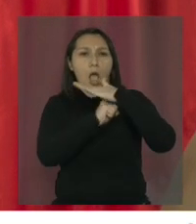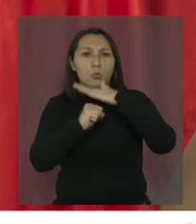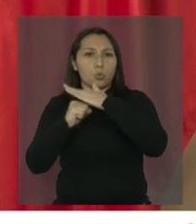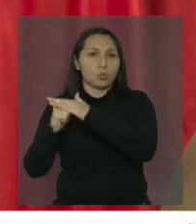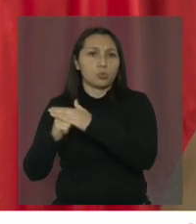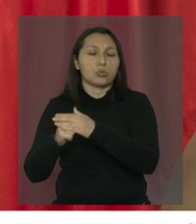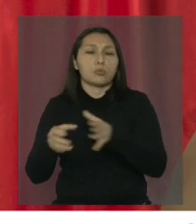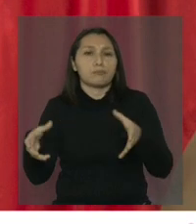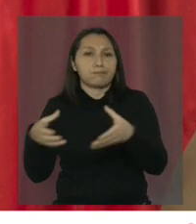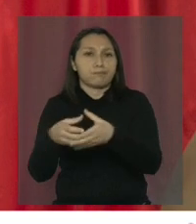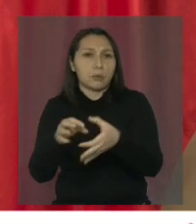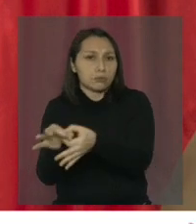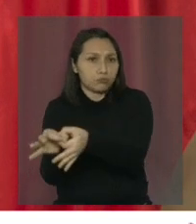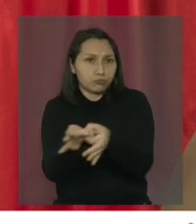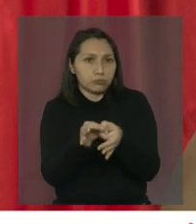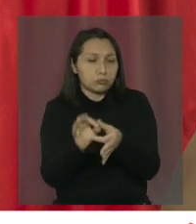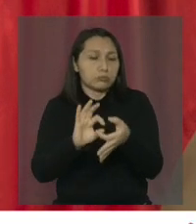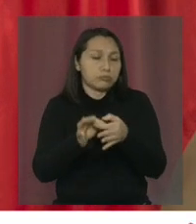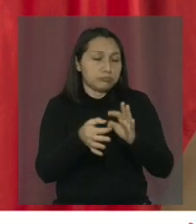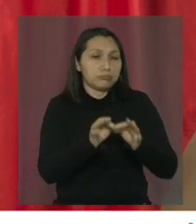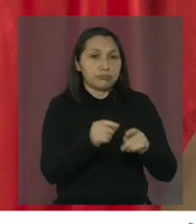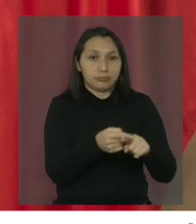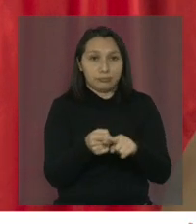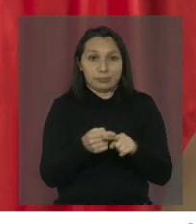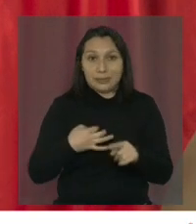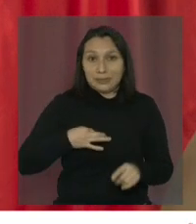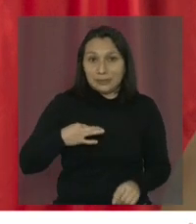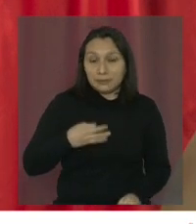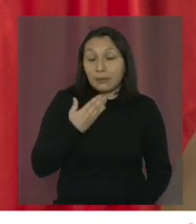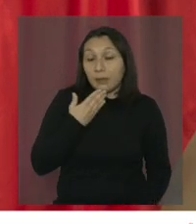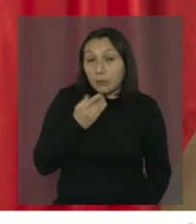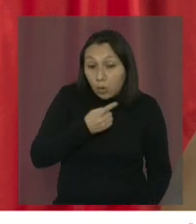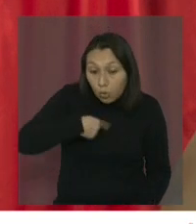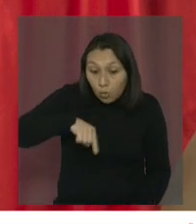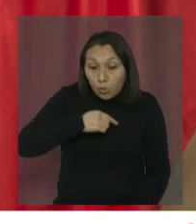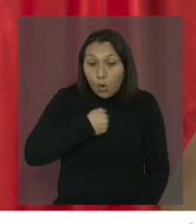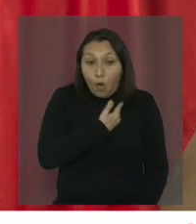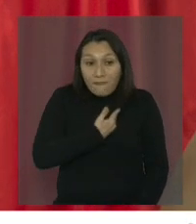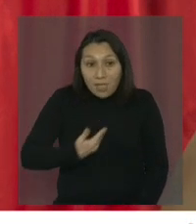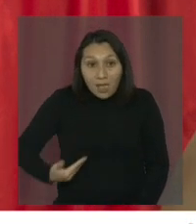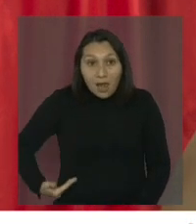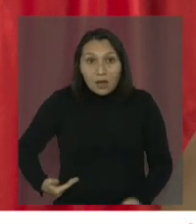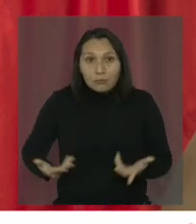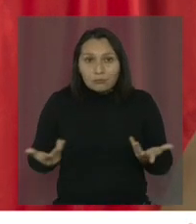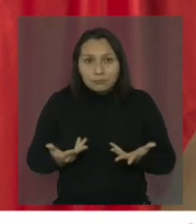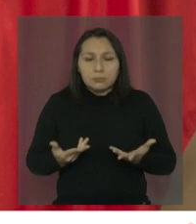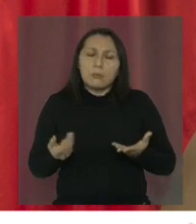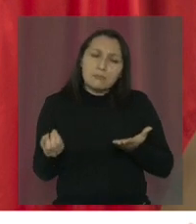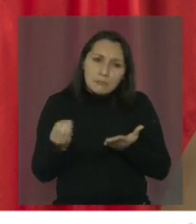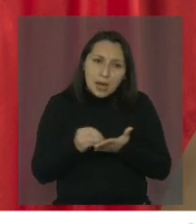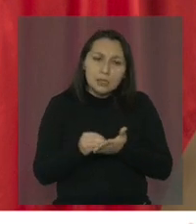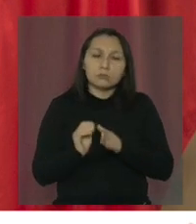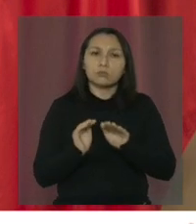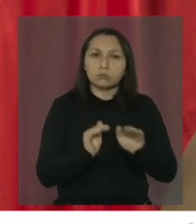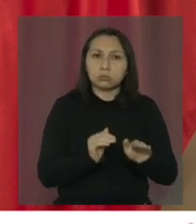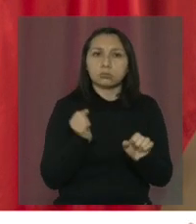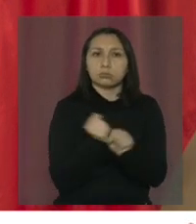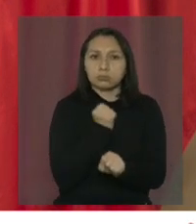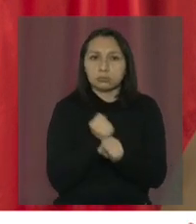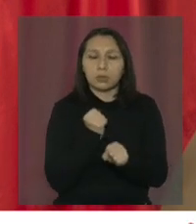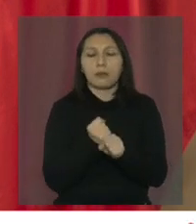organizaciones de la sociedad civil pero lo que nos respecta a nosotros al menos como gobierno es seguir reforzando el trabajo